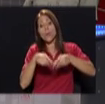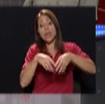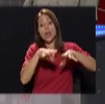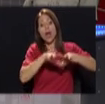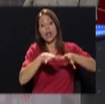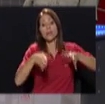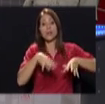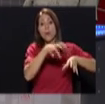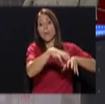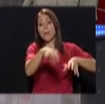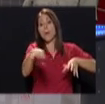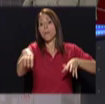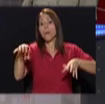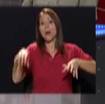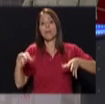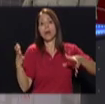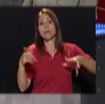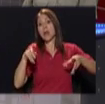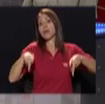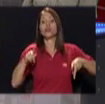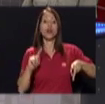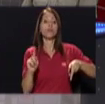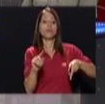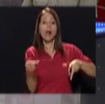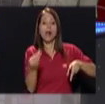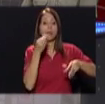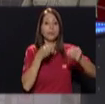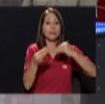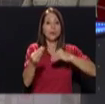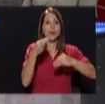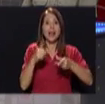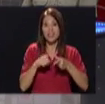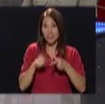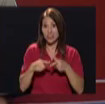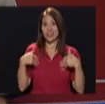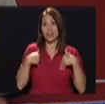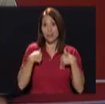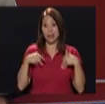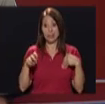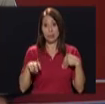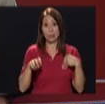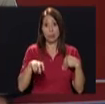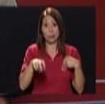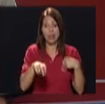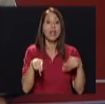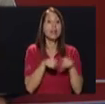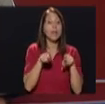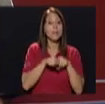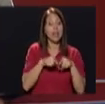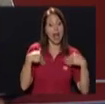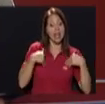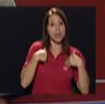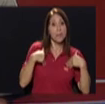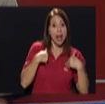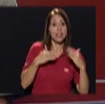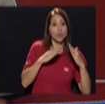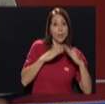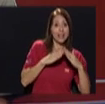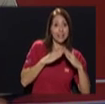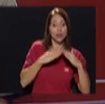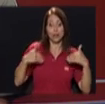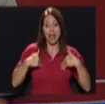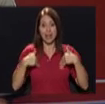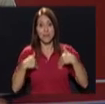es disponible para todo el que quiera llegar. Entonces, además de la vida silvestre, hay interacción entre animales domésticos y la vida